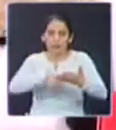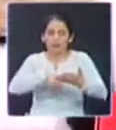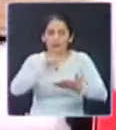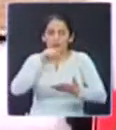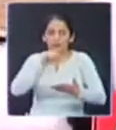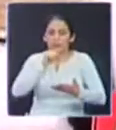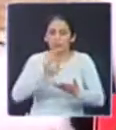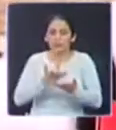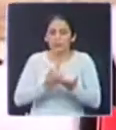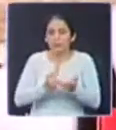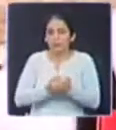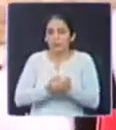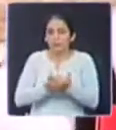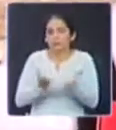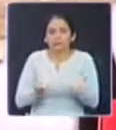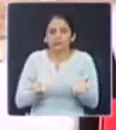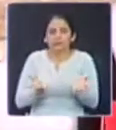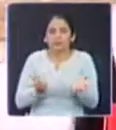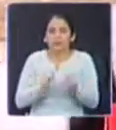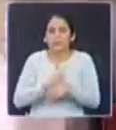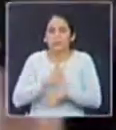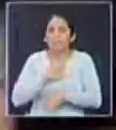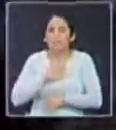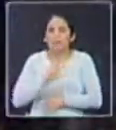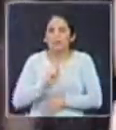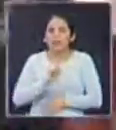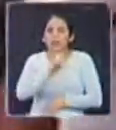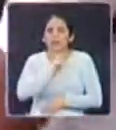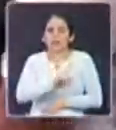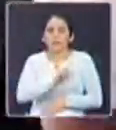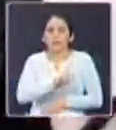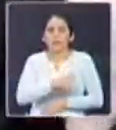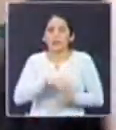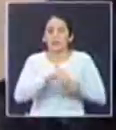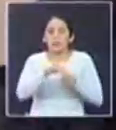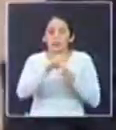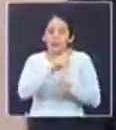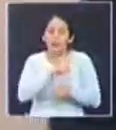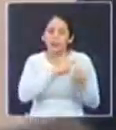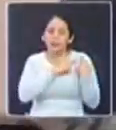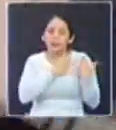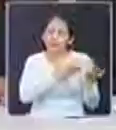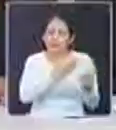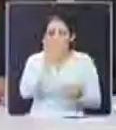algún contacto, pero eso lo maneja mi representante. Jorge Villasís, más deportes.